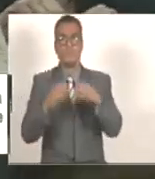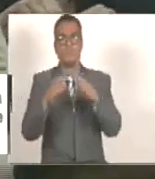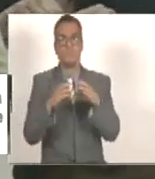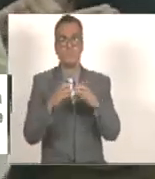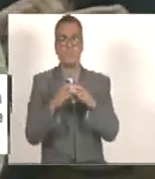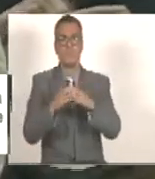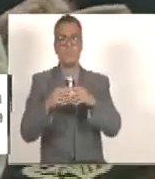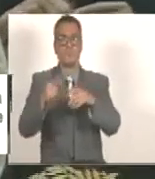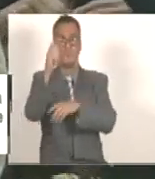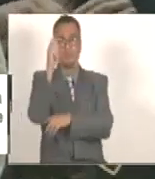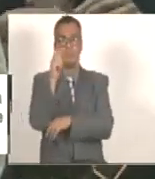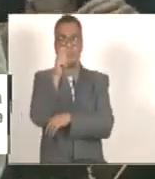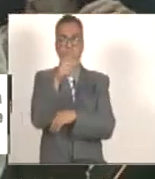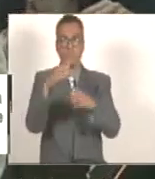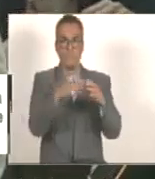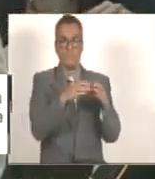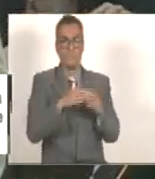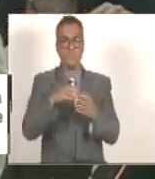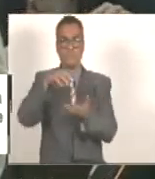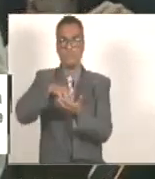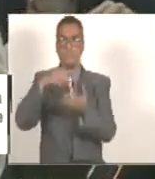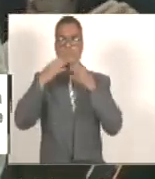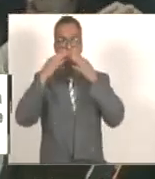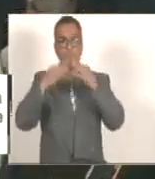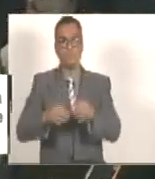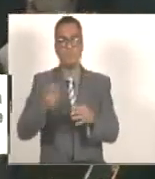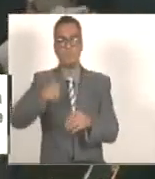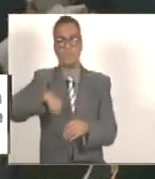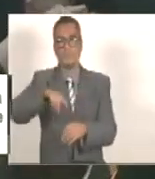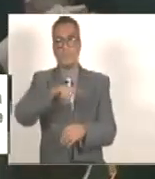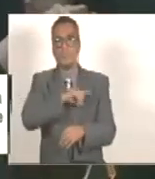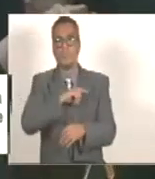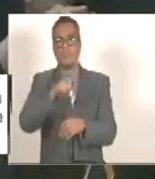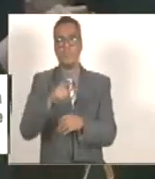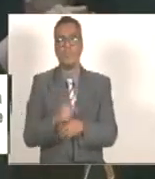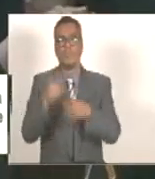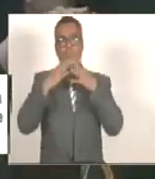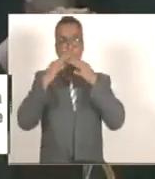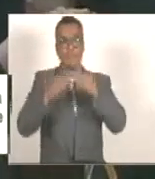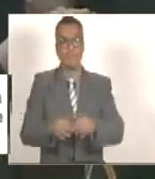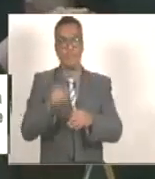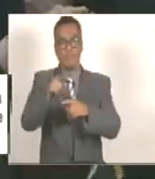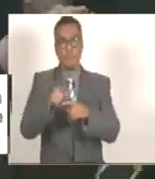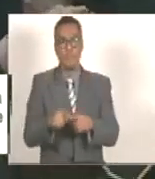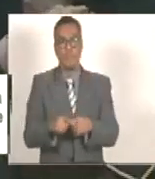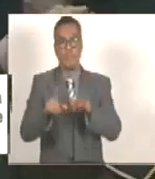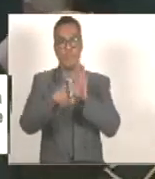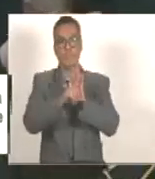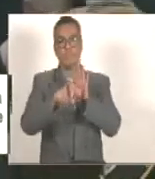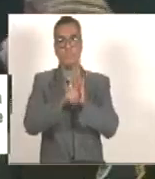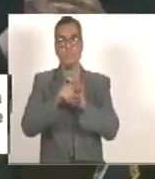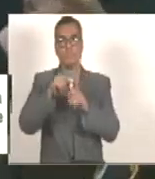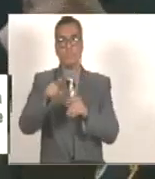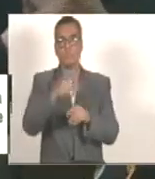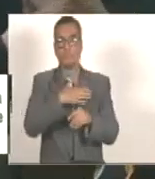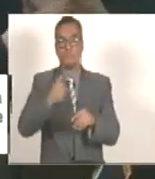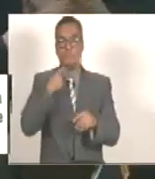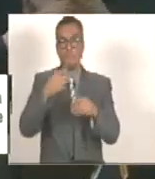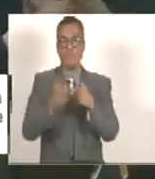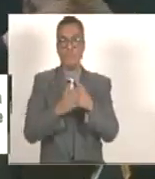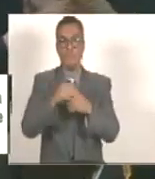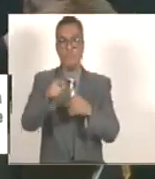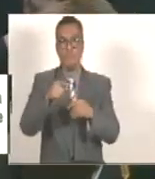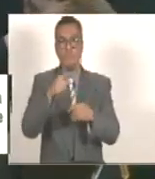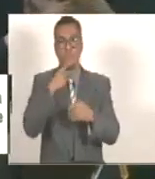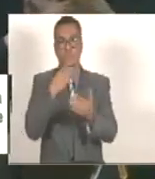un parlamento que está garantizando. Nosotros somos definitivamente garantes de la legalidad. Y quiero cerrar